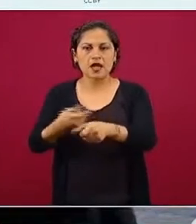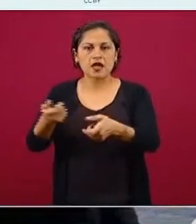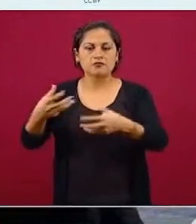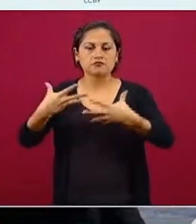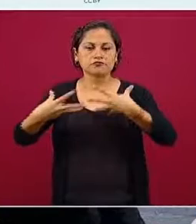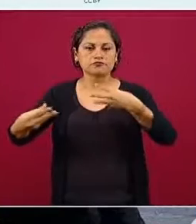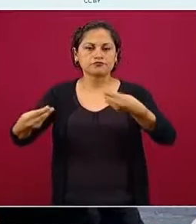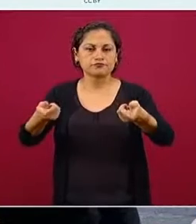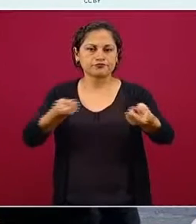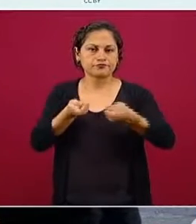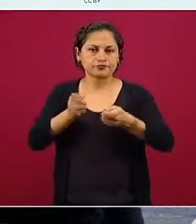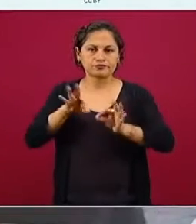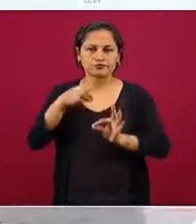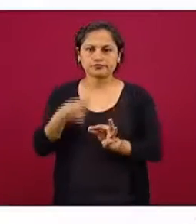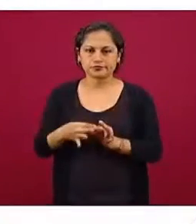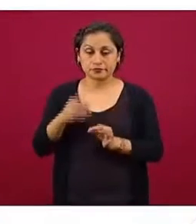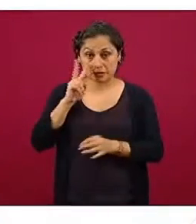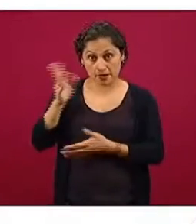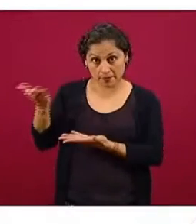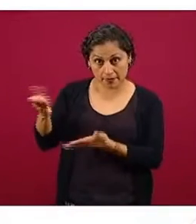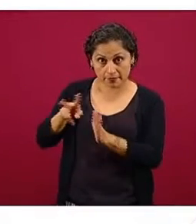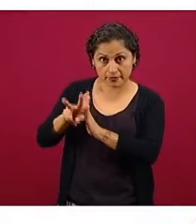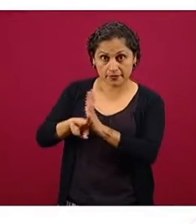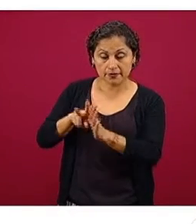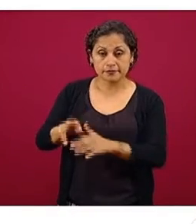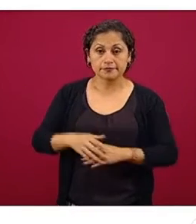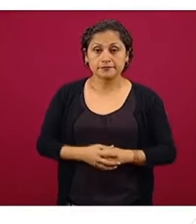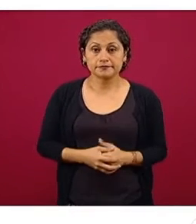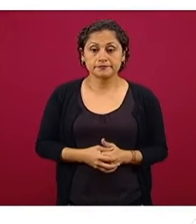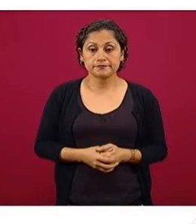a ver qué se muestra en la animación.